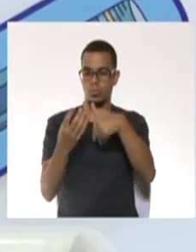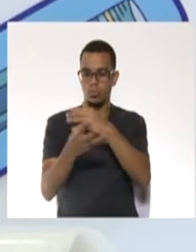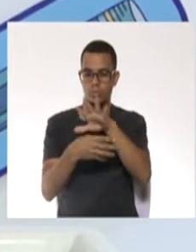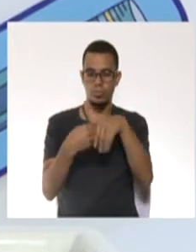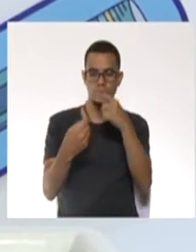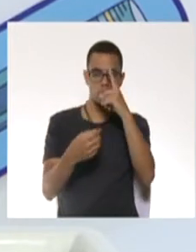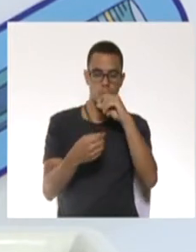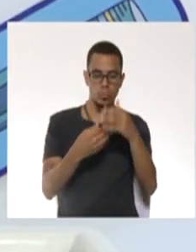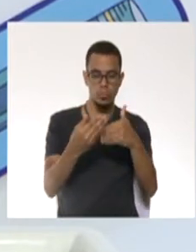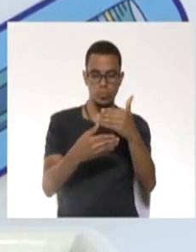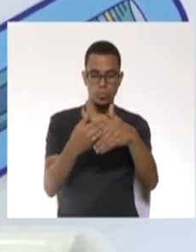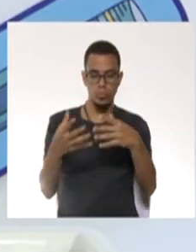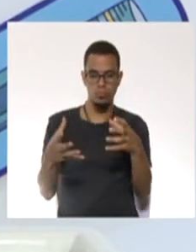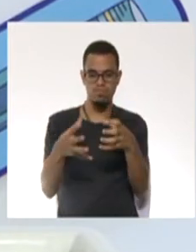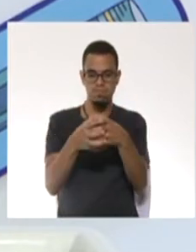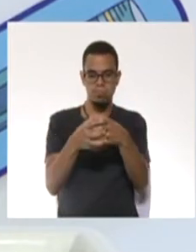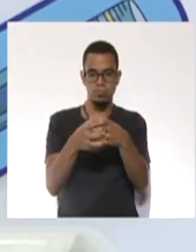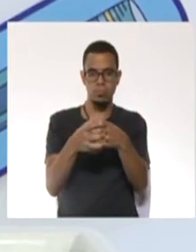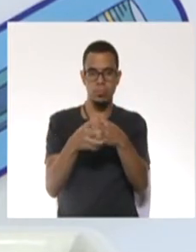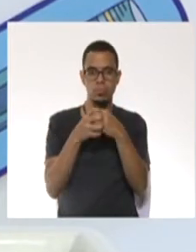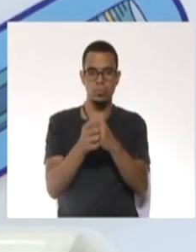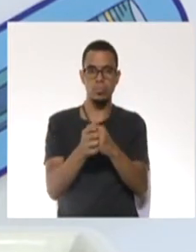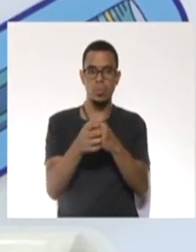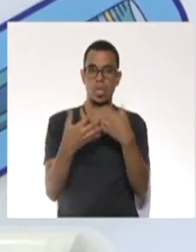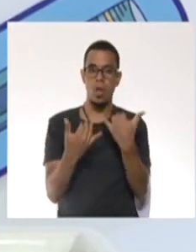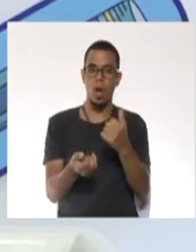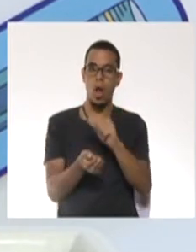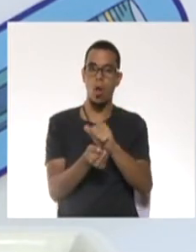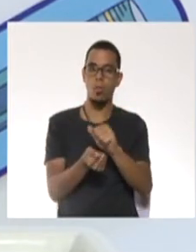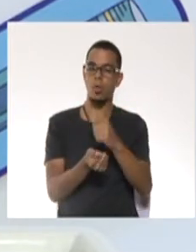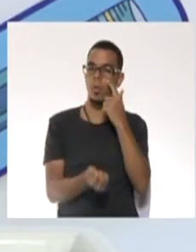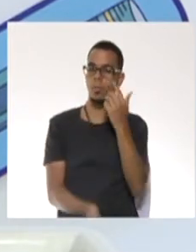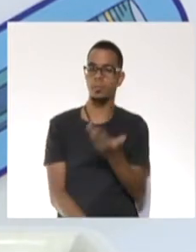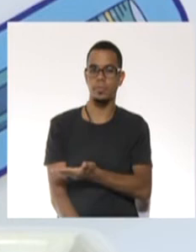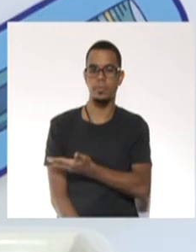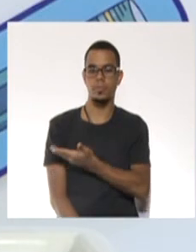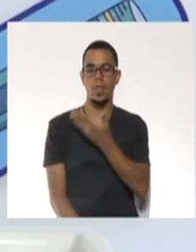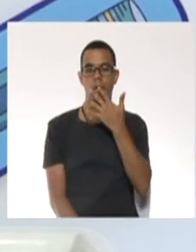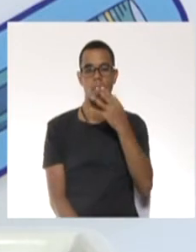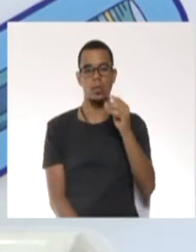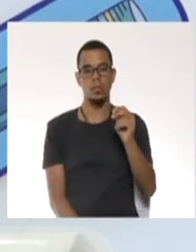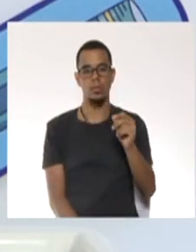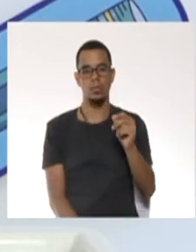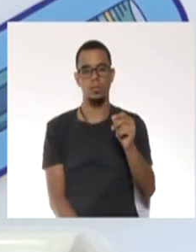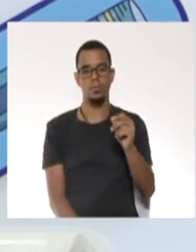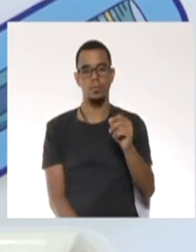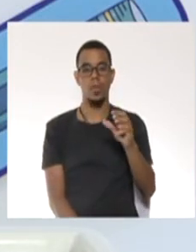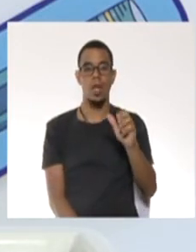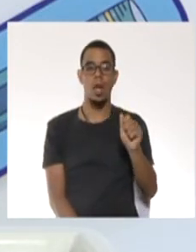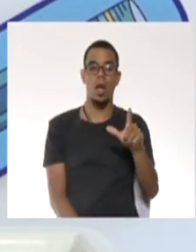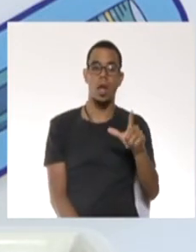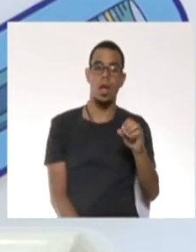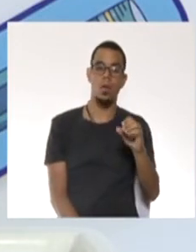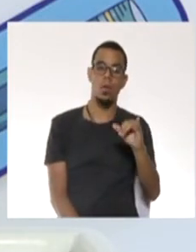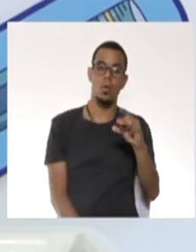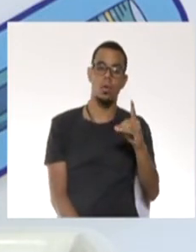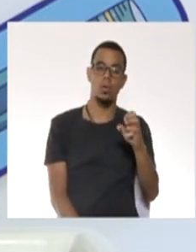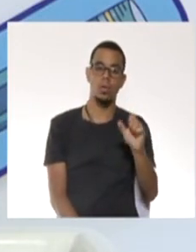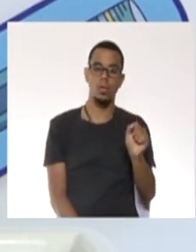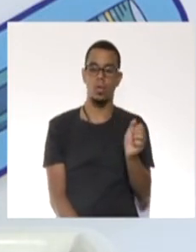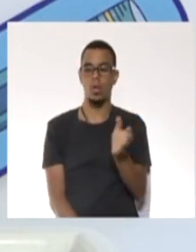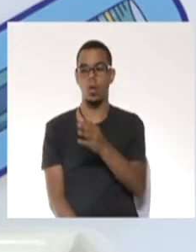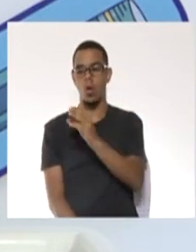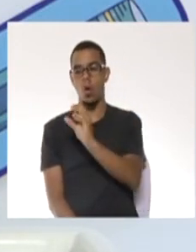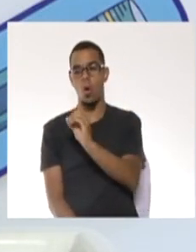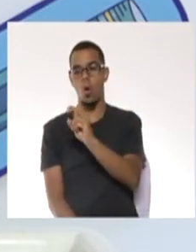el cristal de sal. Entonces, tenemos sal aloidea y sal oxisal. La oxisal es